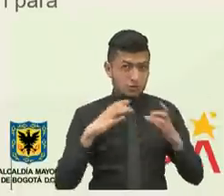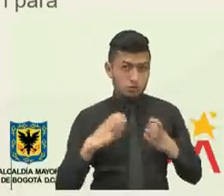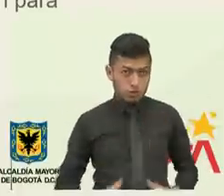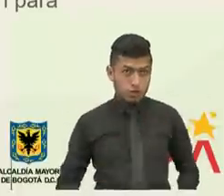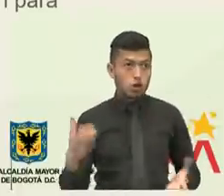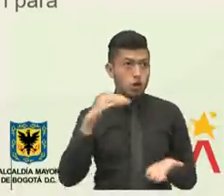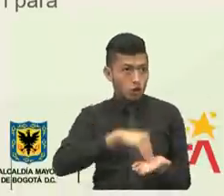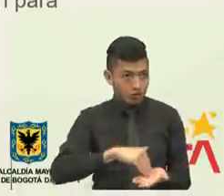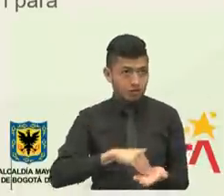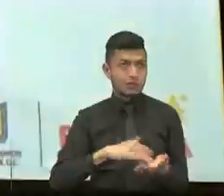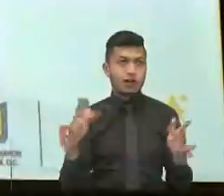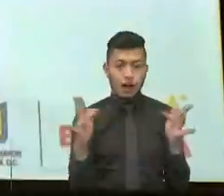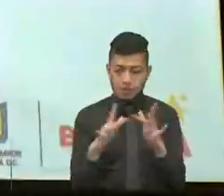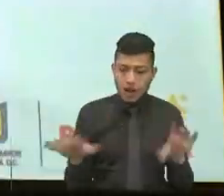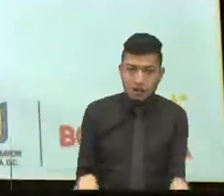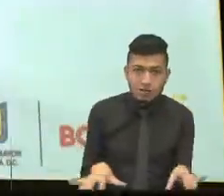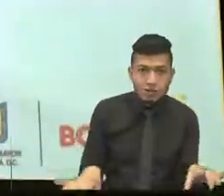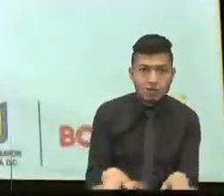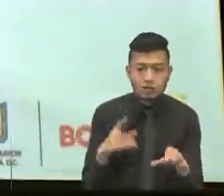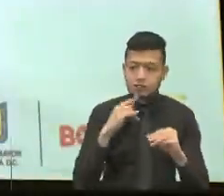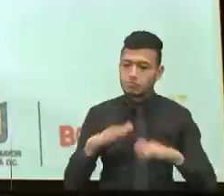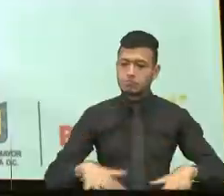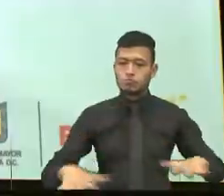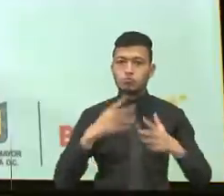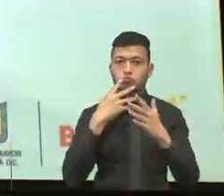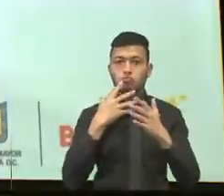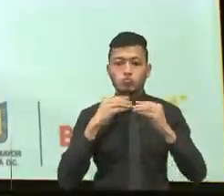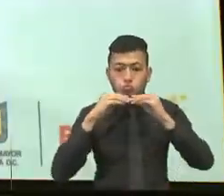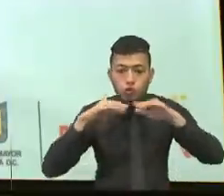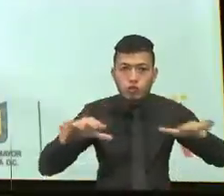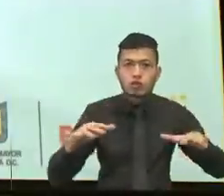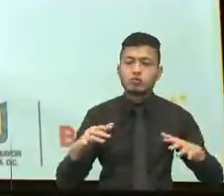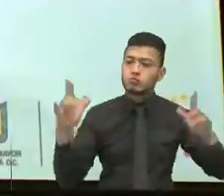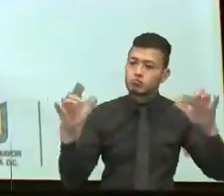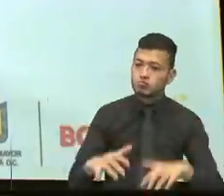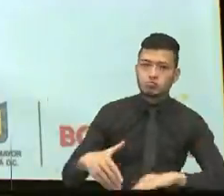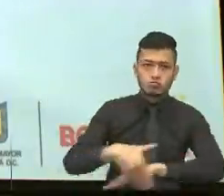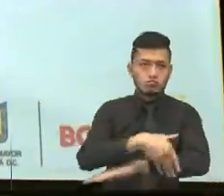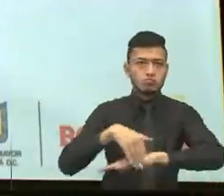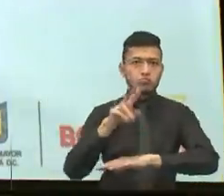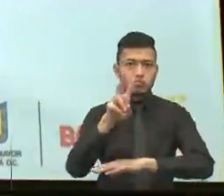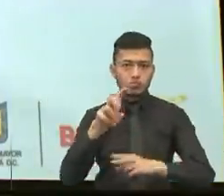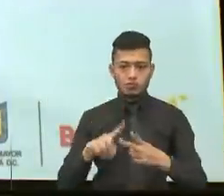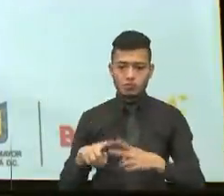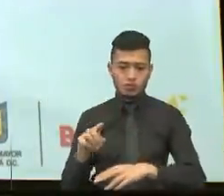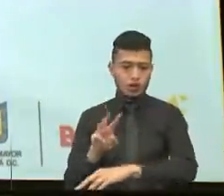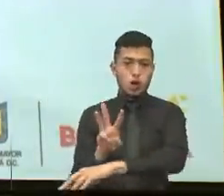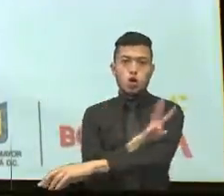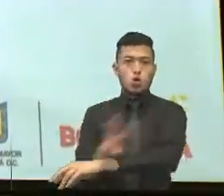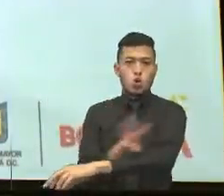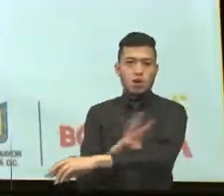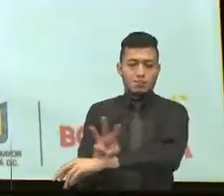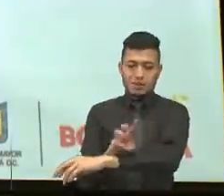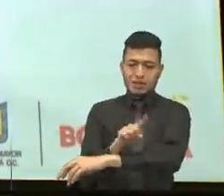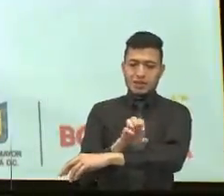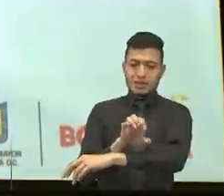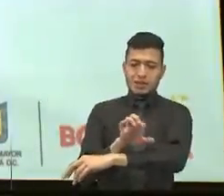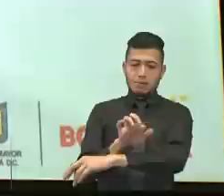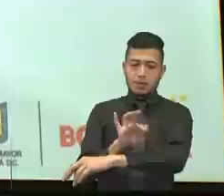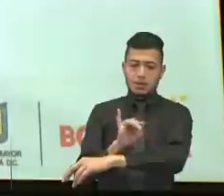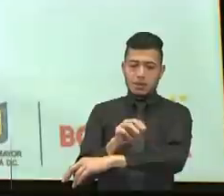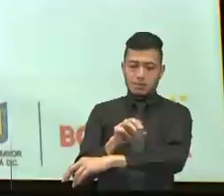a disposición actividades en espacio público sobre el Corredor Verde Séptima, toda la plataforma de séptimaverde.gov.co va a estar